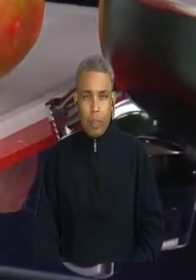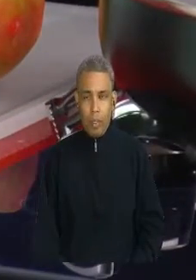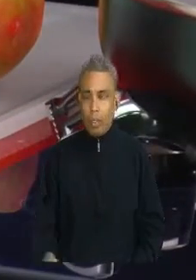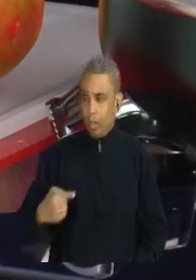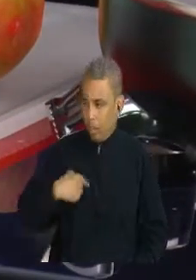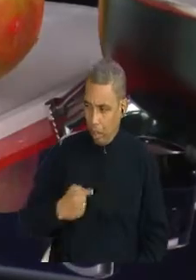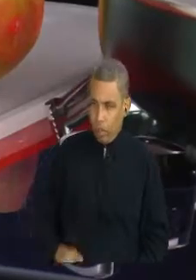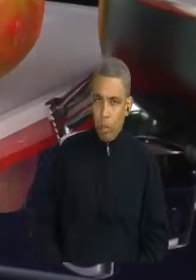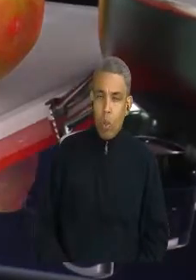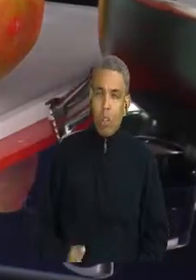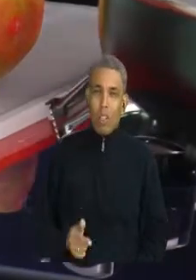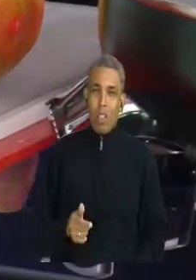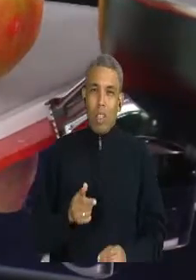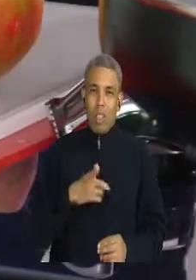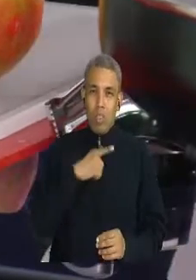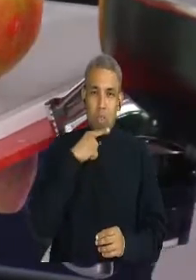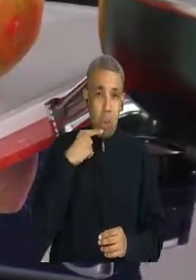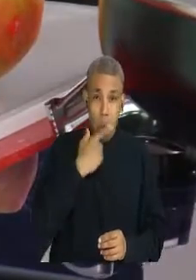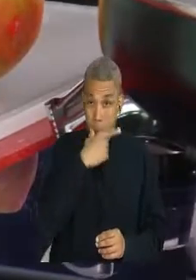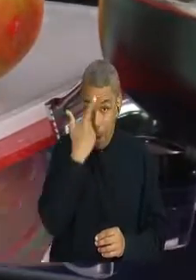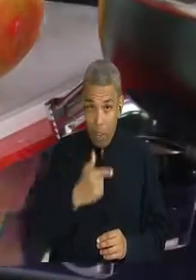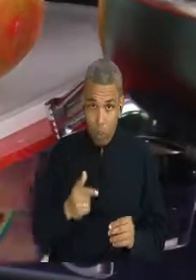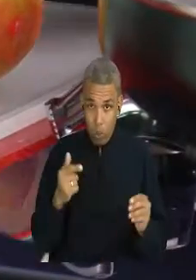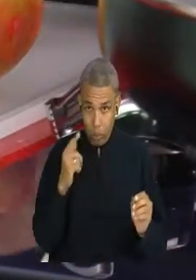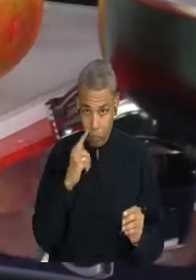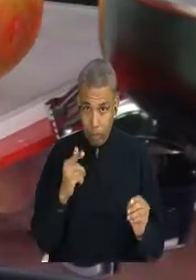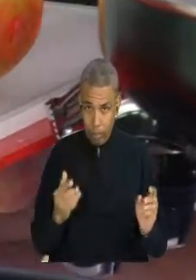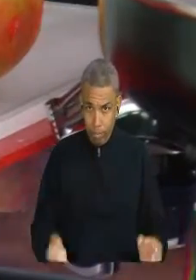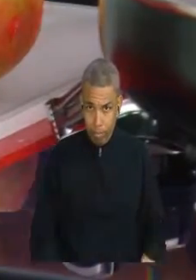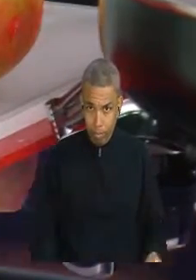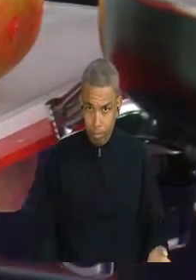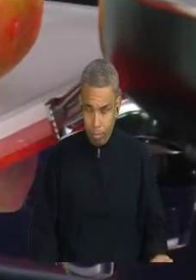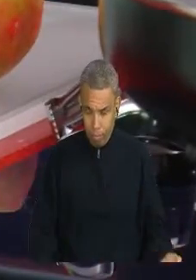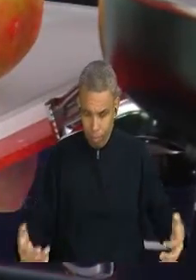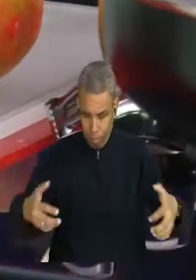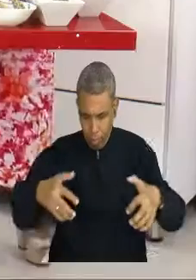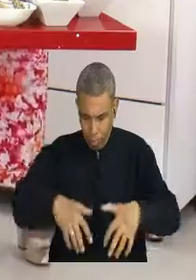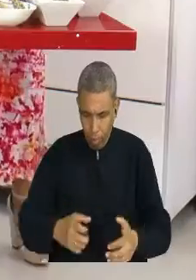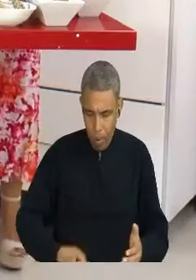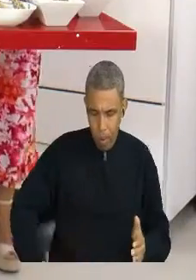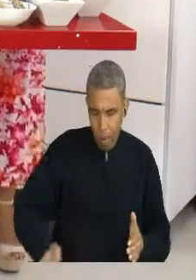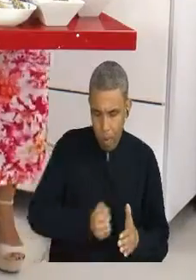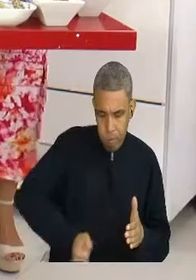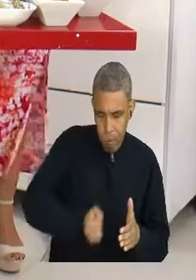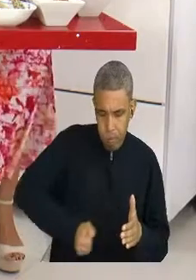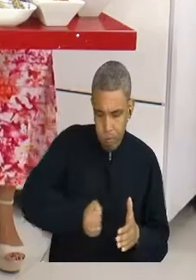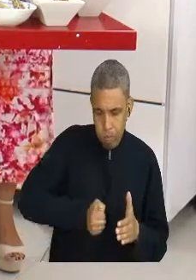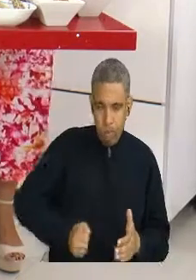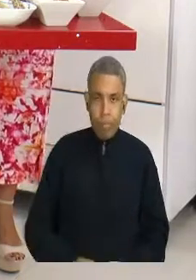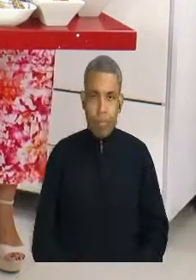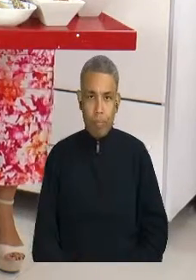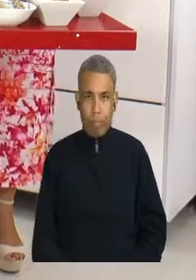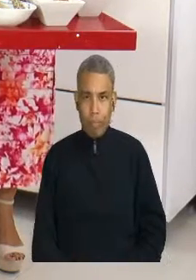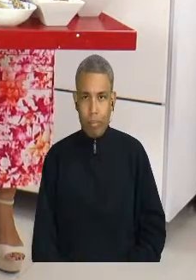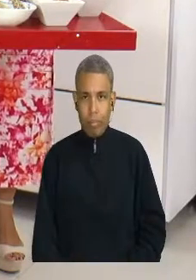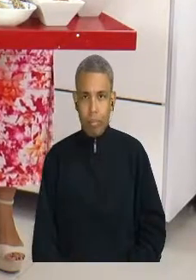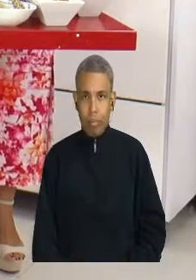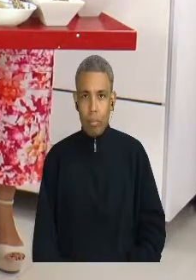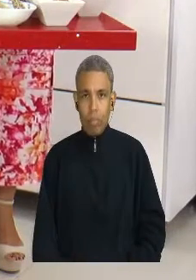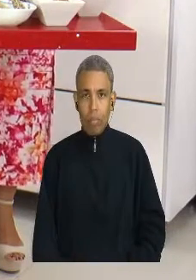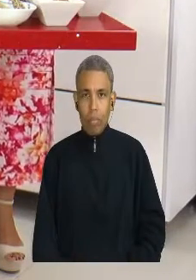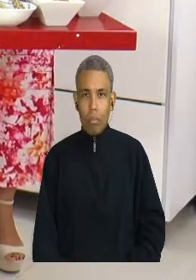esas dos cositas. ¿Qué voy a hacer yo ahí? Voy a colocar este mango por acá. Voy a retirar nuestra